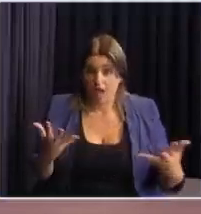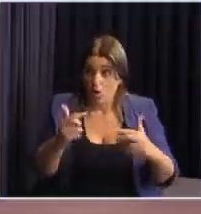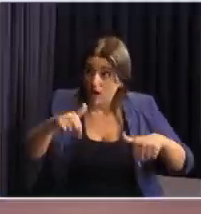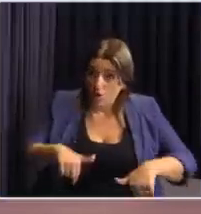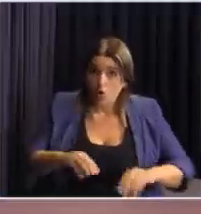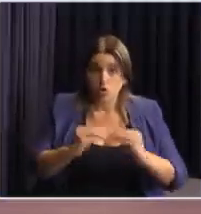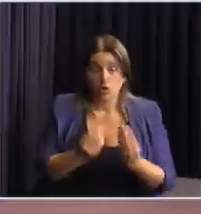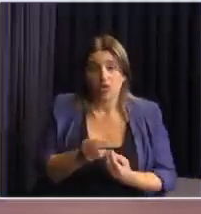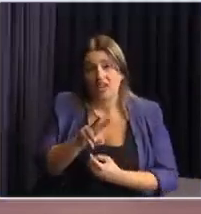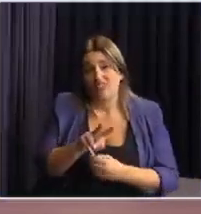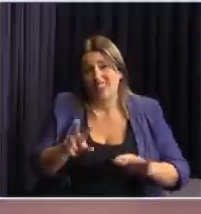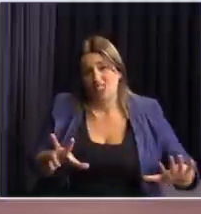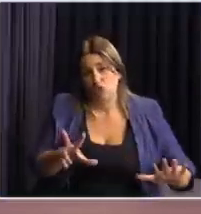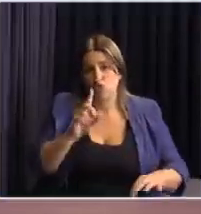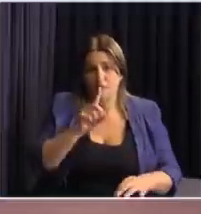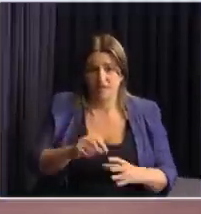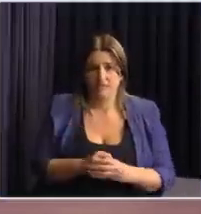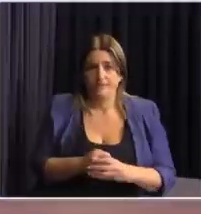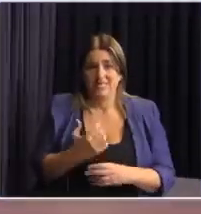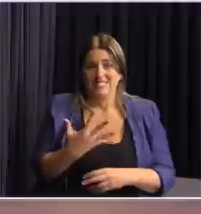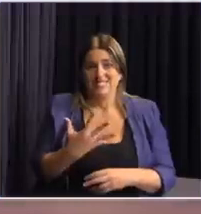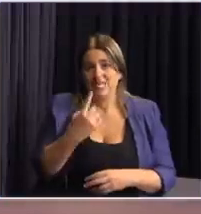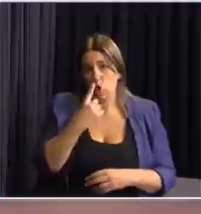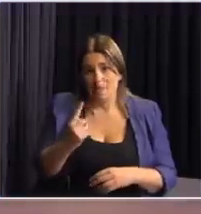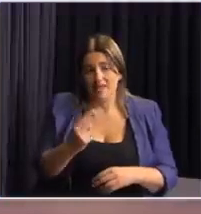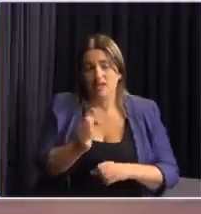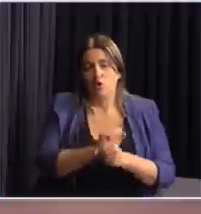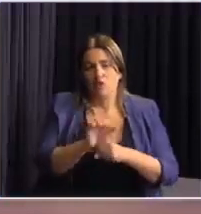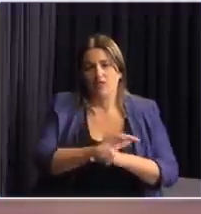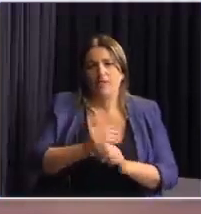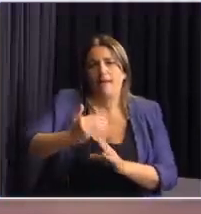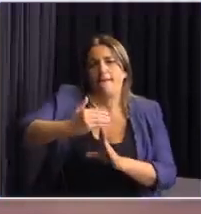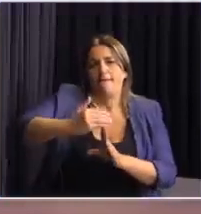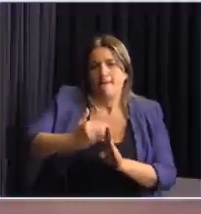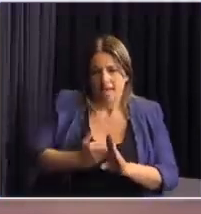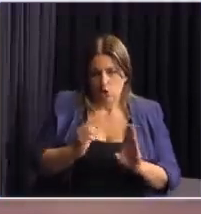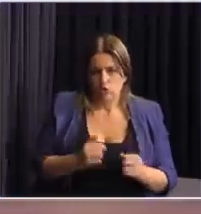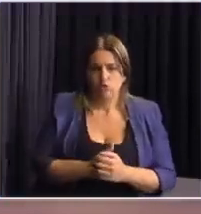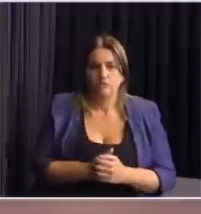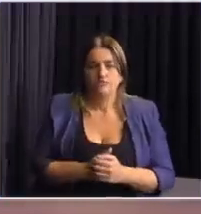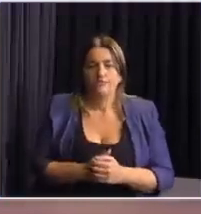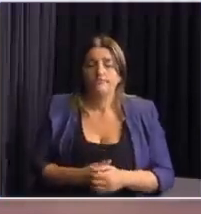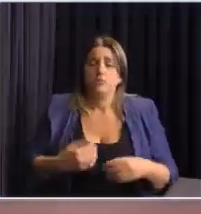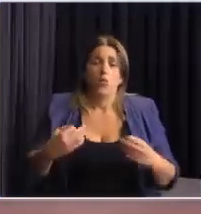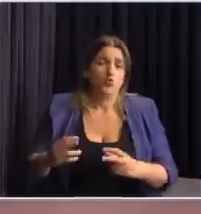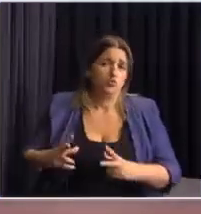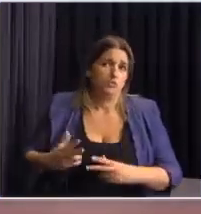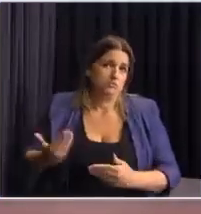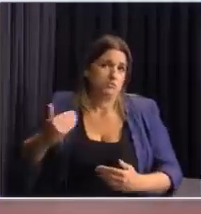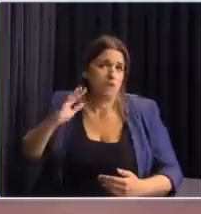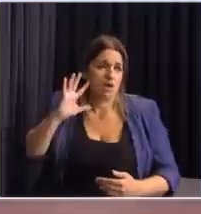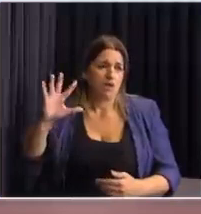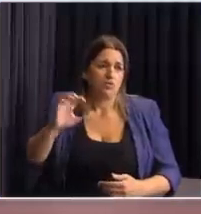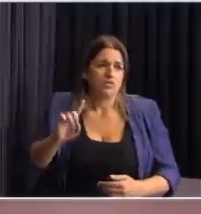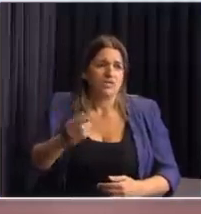en 28.000, hay 5.000 casos activos menos. El otro día escuchaba